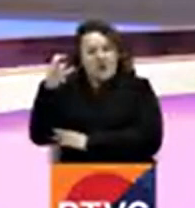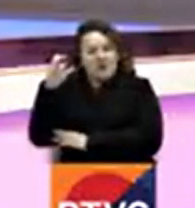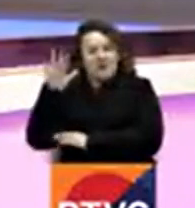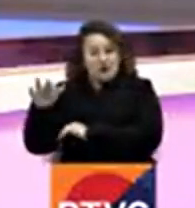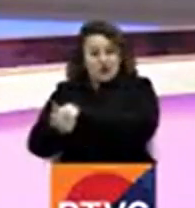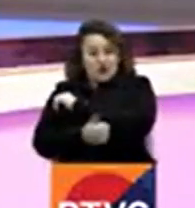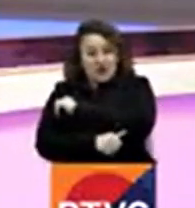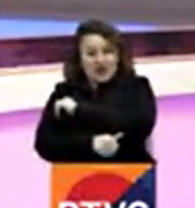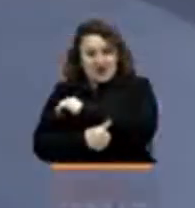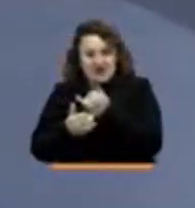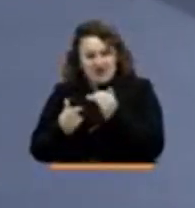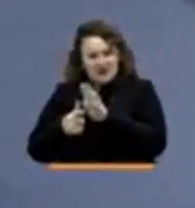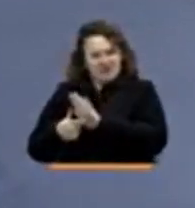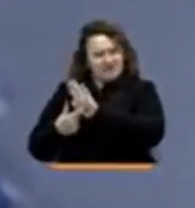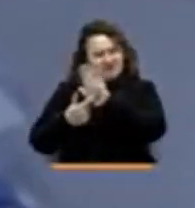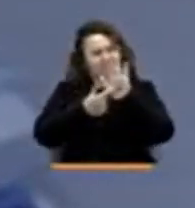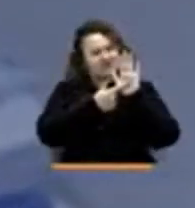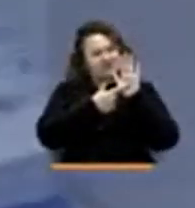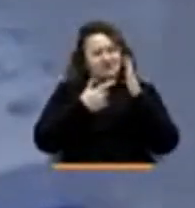RTVC Noticias.